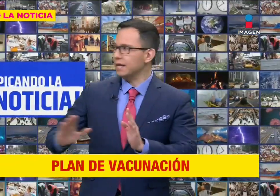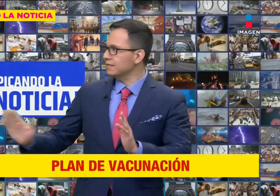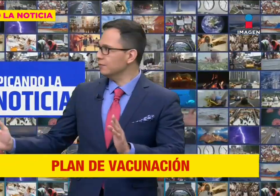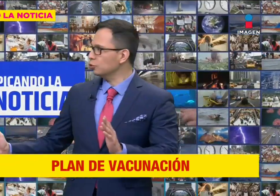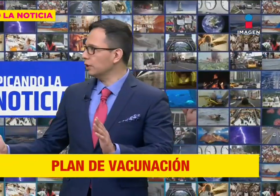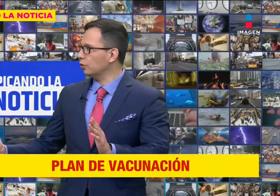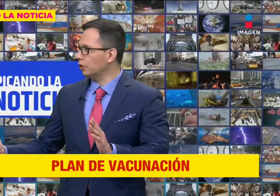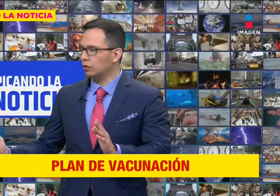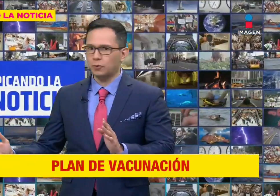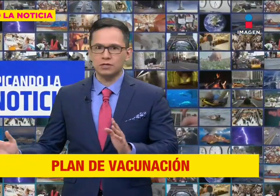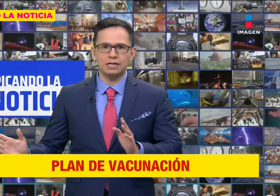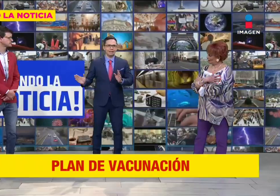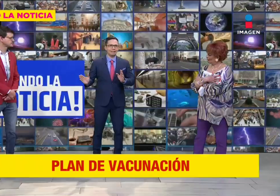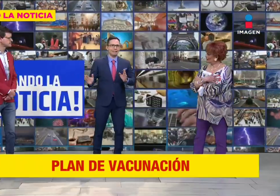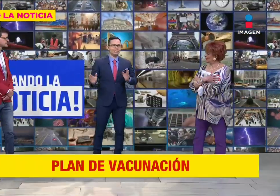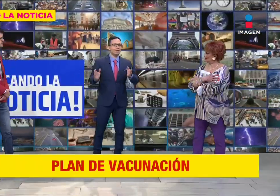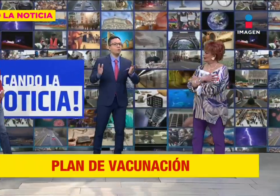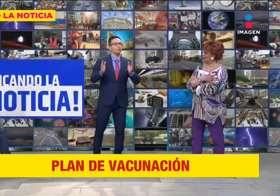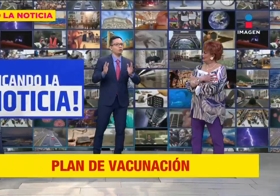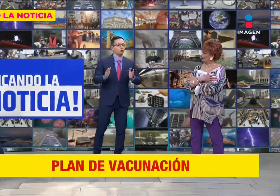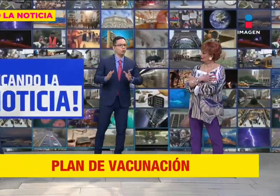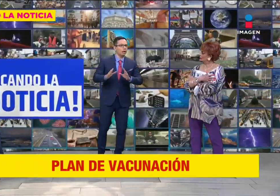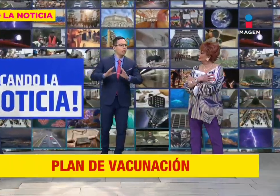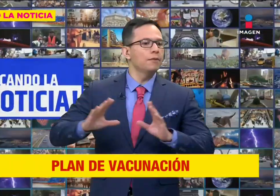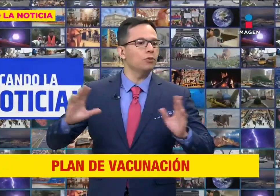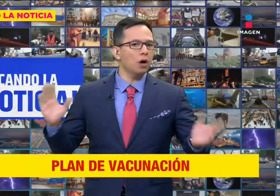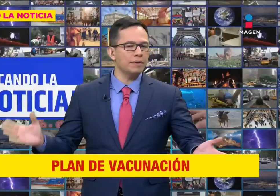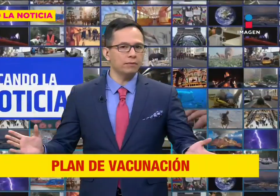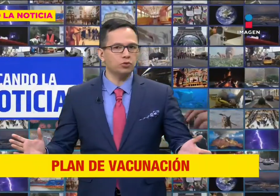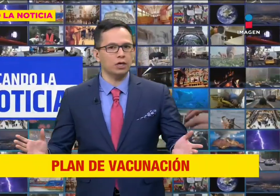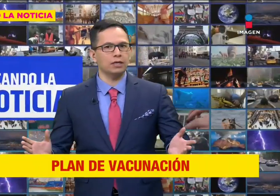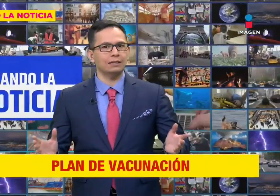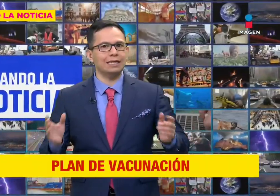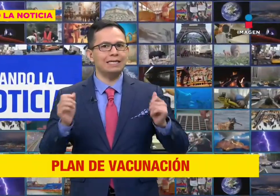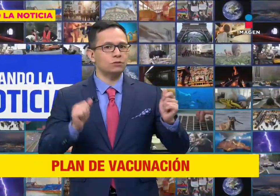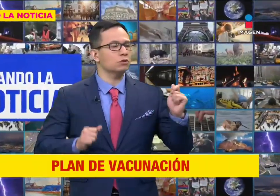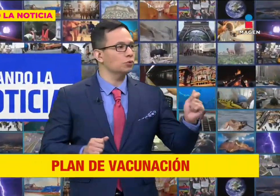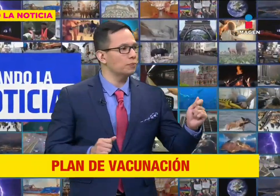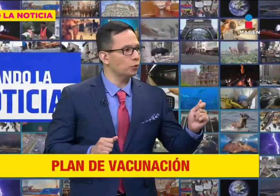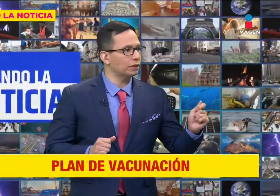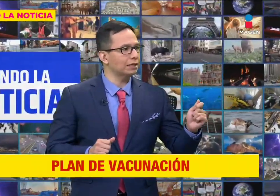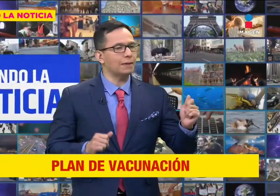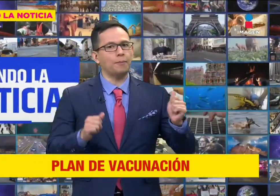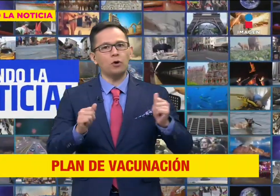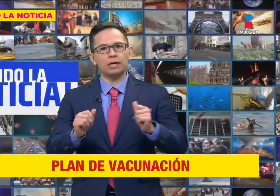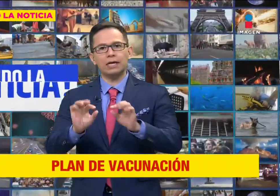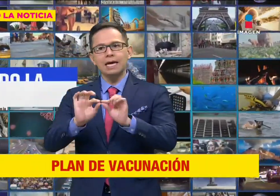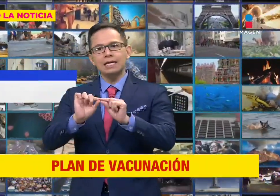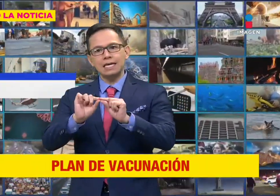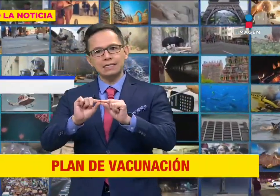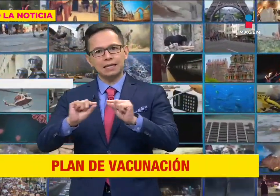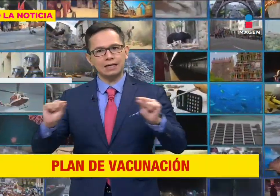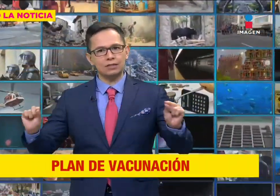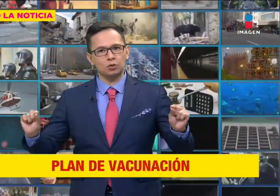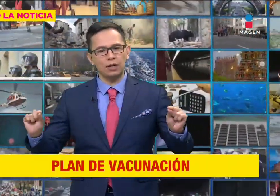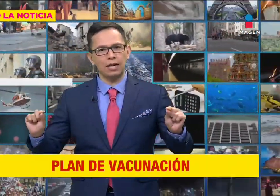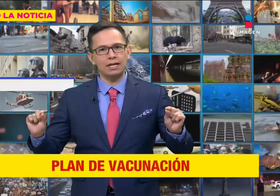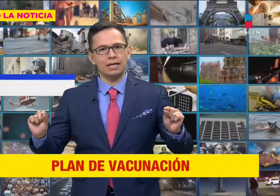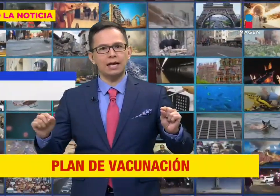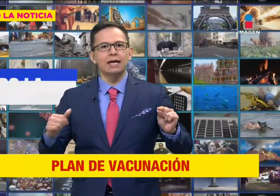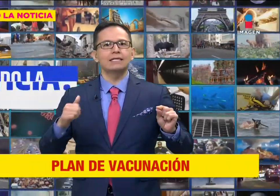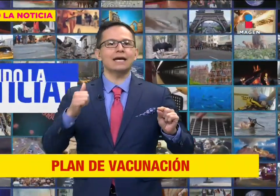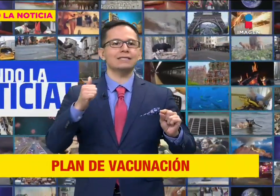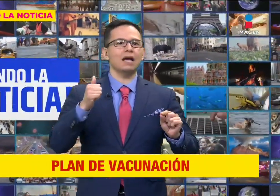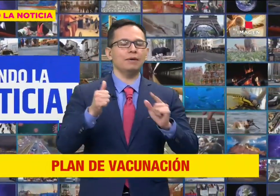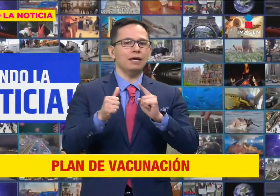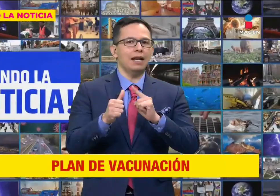la mañana hicimos un recorrido por las alcaldías y por fortuna no había mucha gente, y esto es muy importante porque quien se registró en la